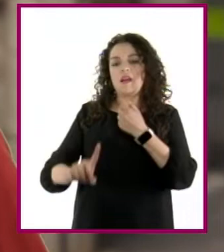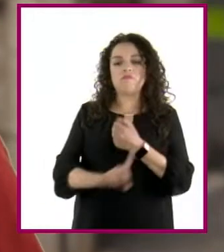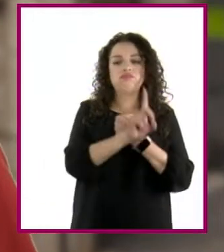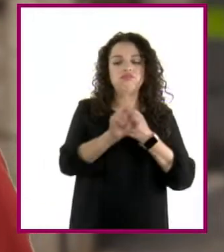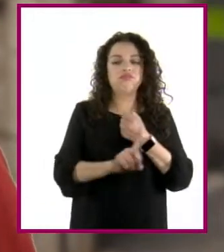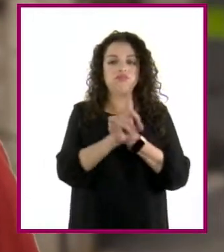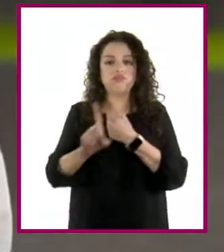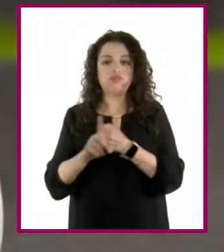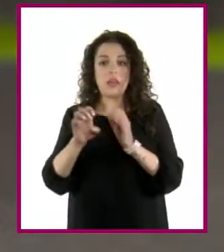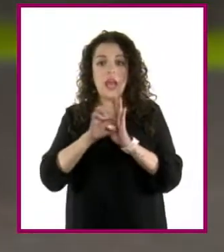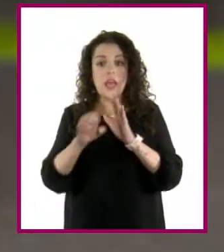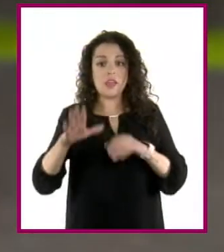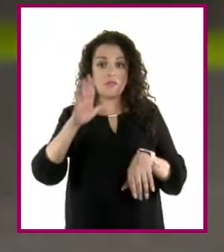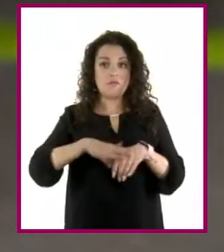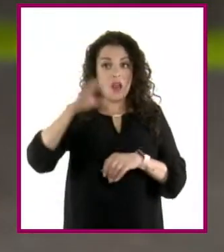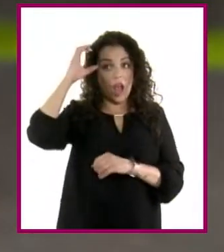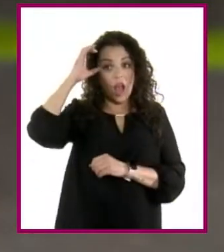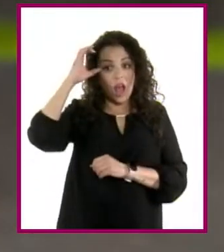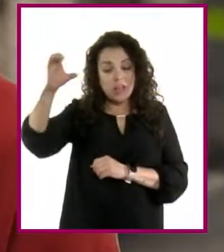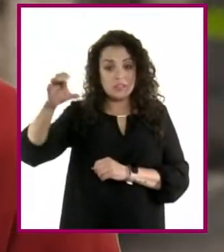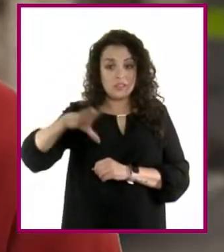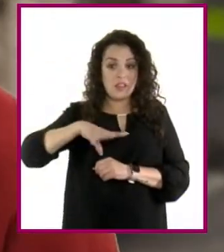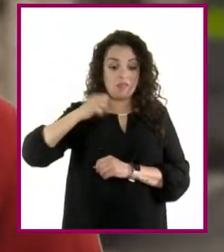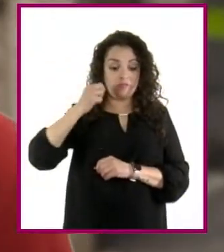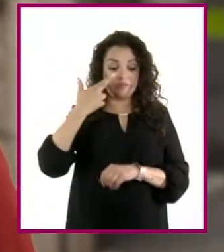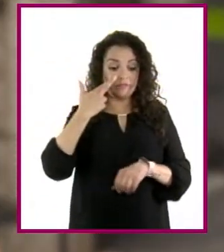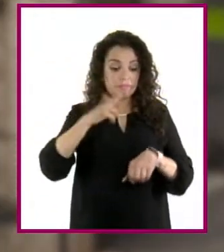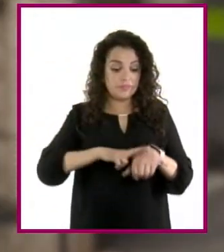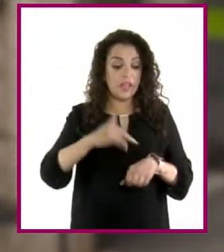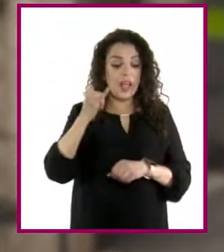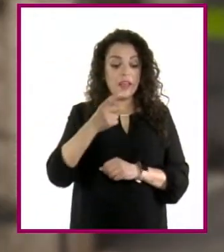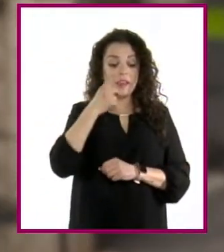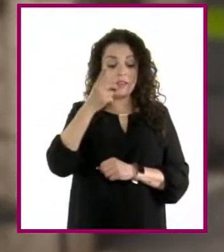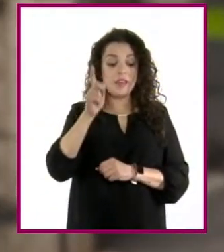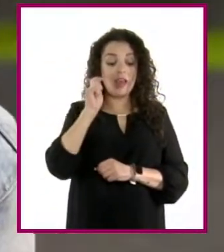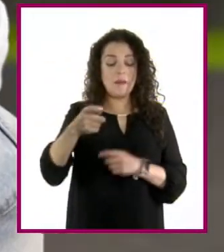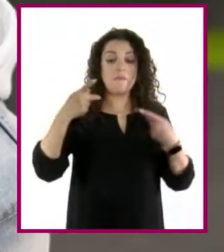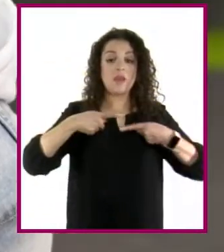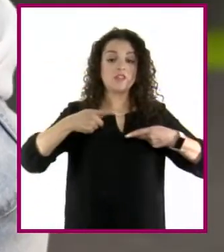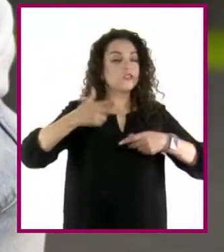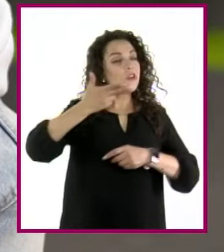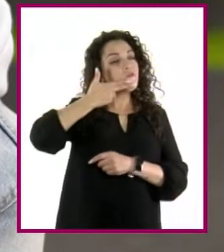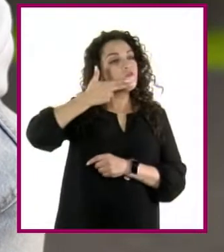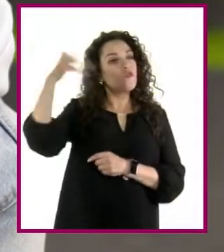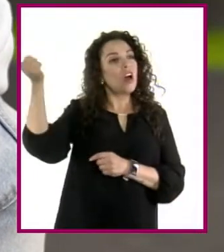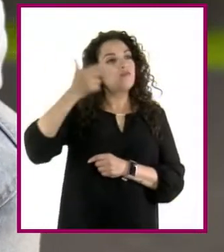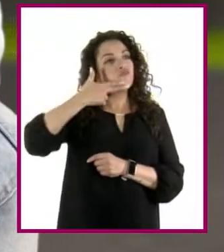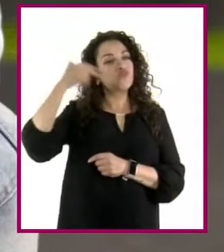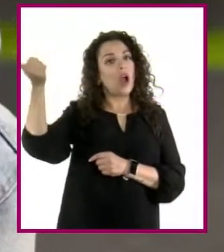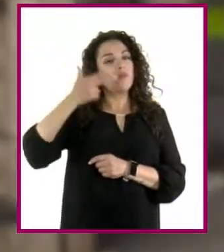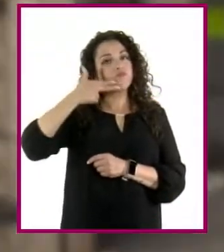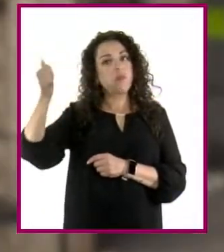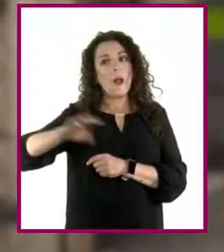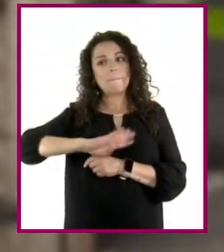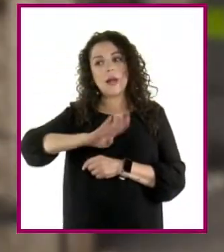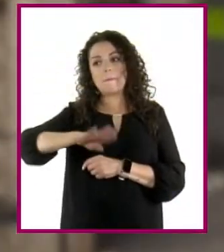en la criminalidad y, según Durkheim, el aumento en la tasa de suicidios. Es como si la sociedad